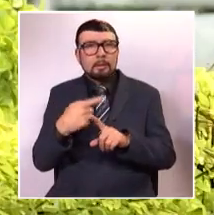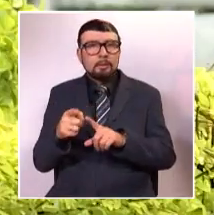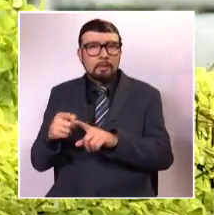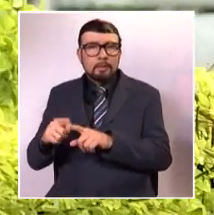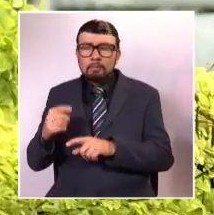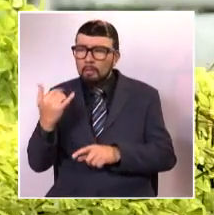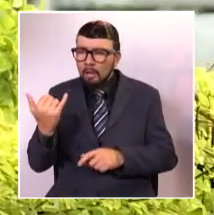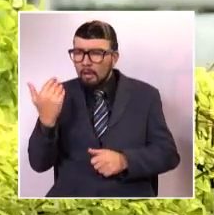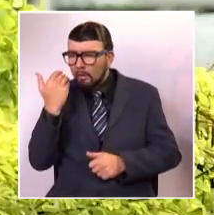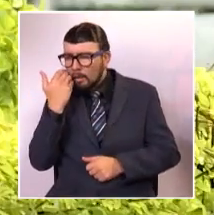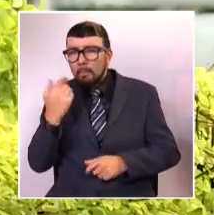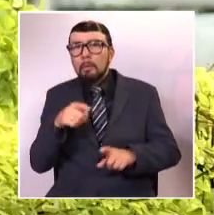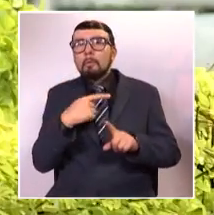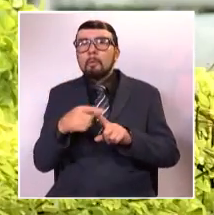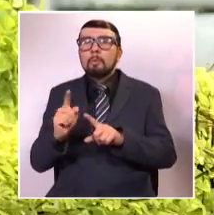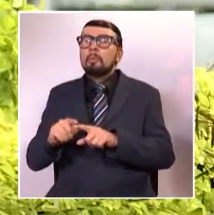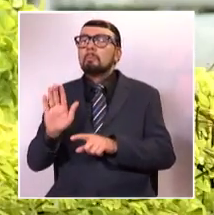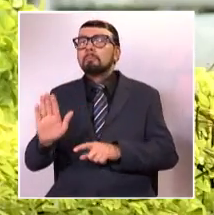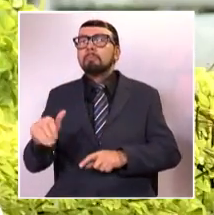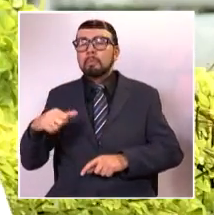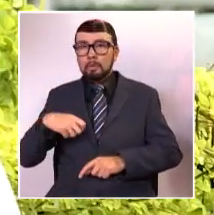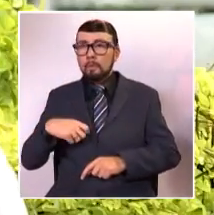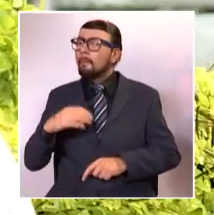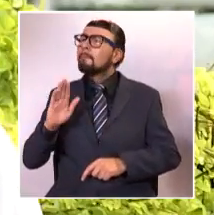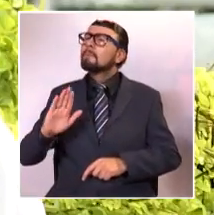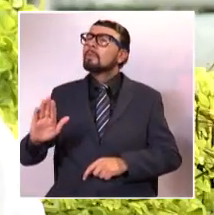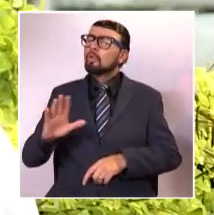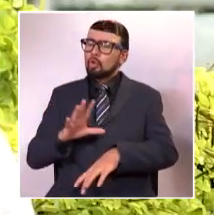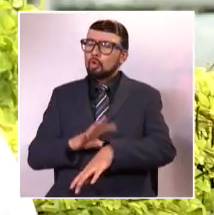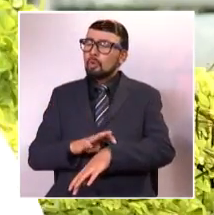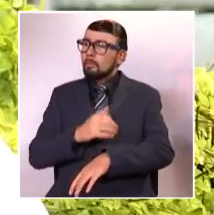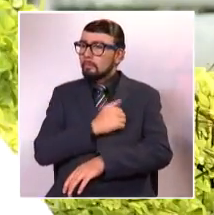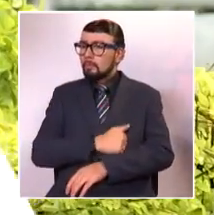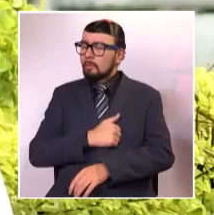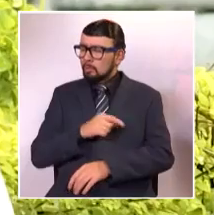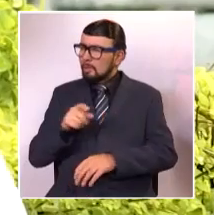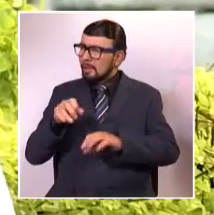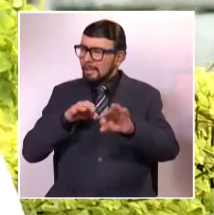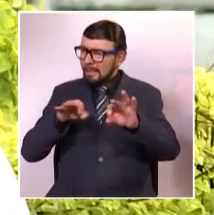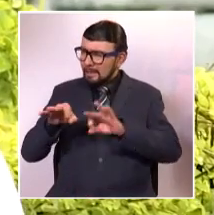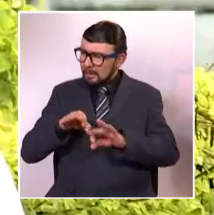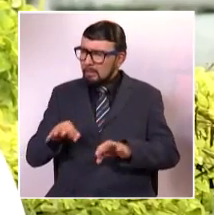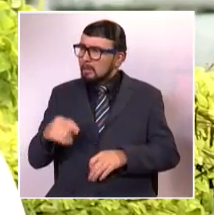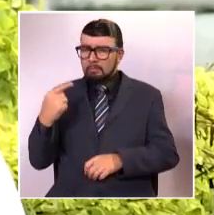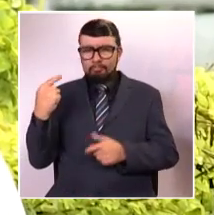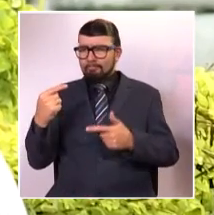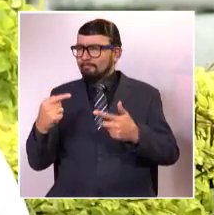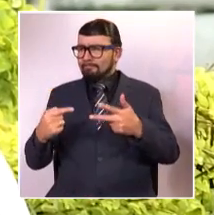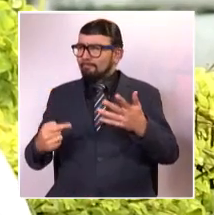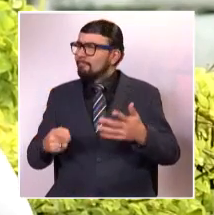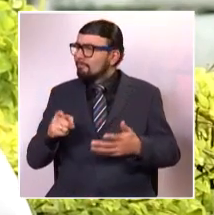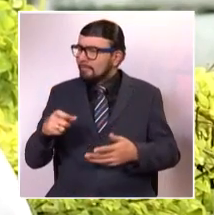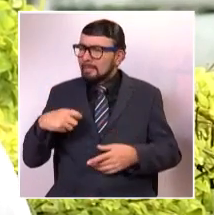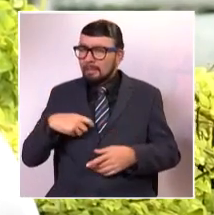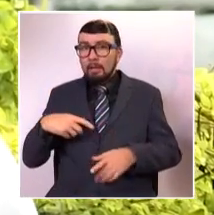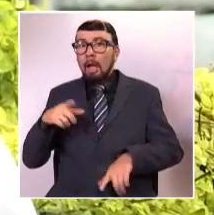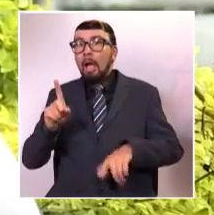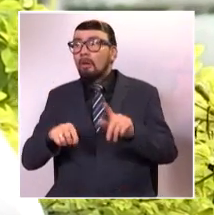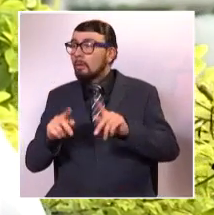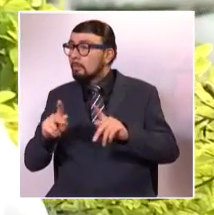en los pacientes. Entonces, doctor José Luis, explíquenos un poco de estos hallazgos a veces que tenemos en los